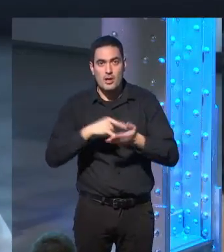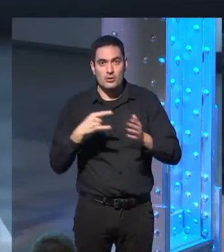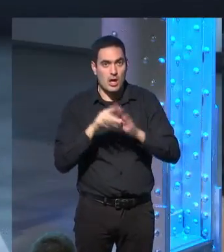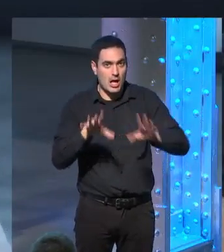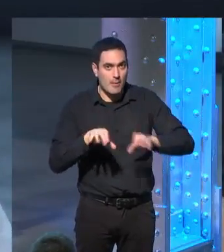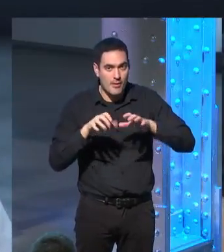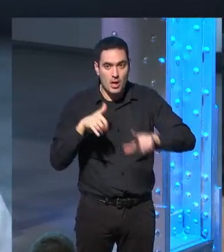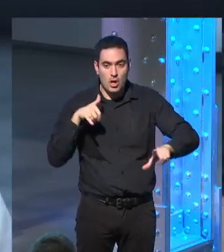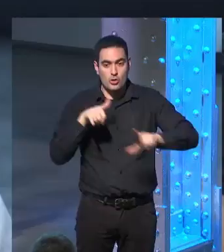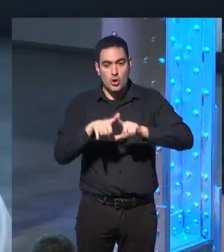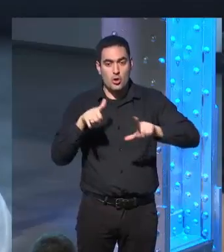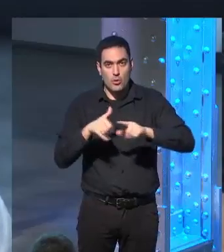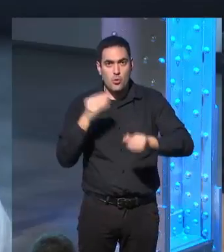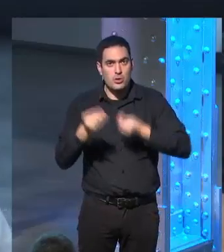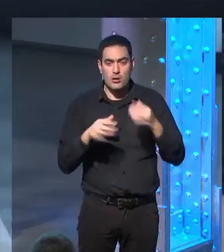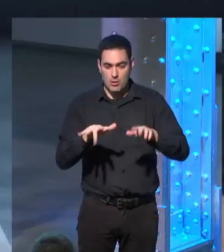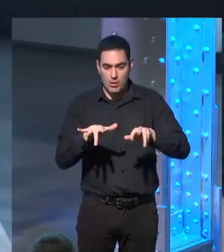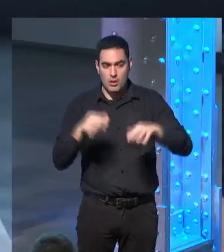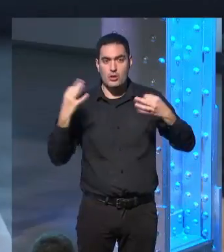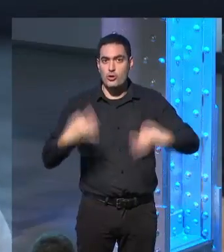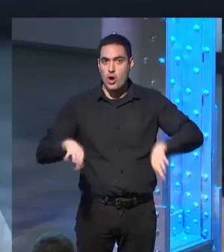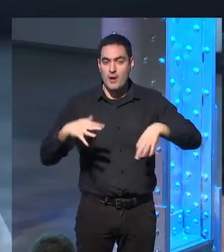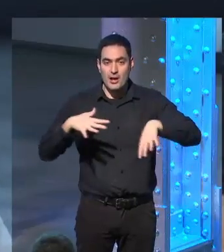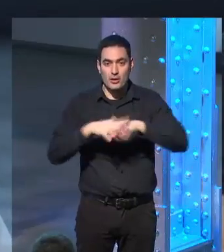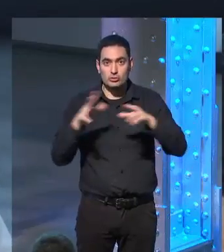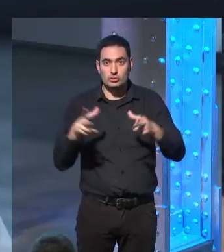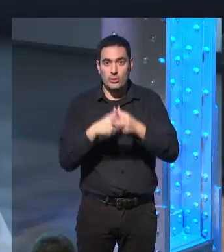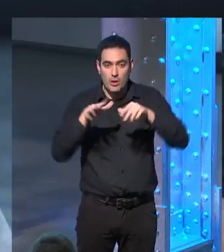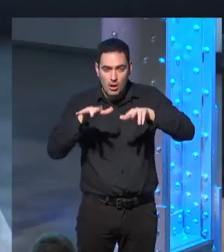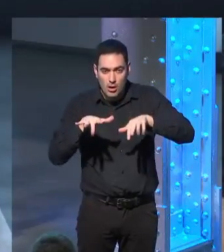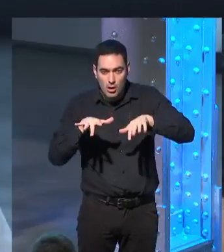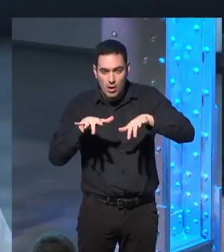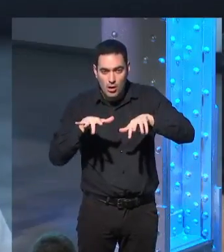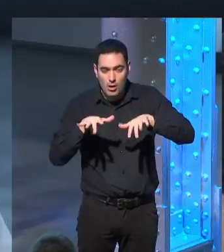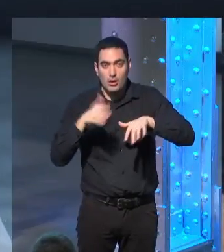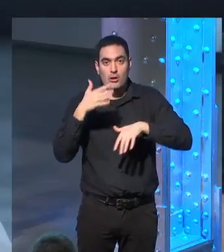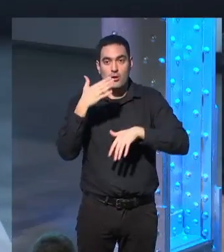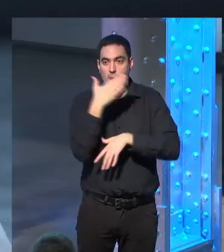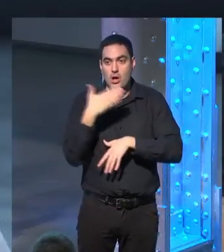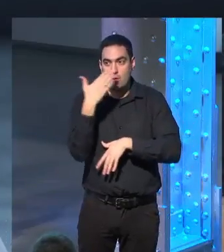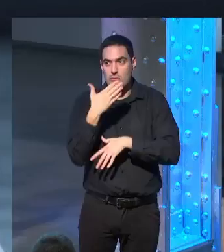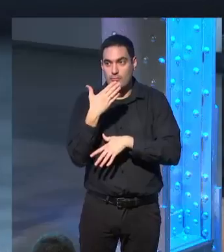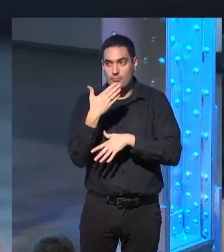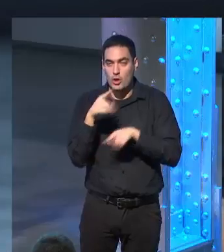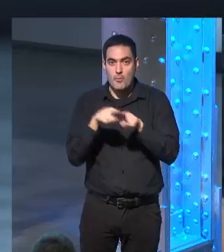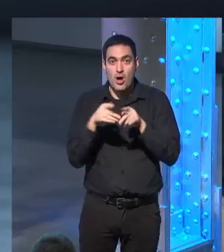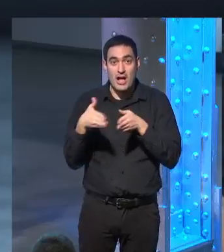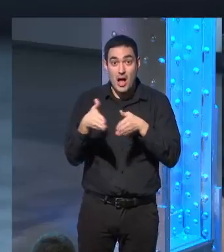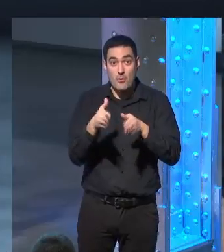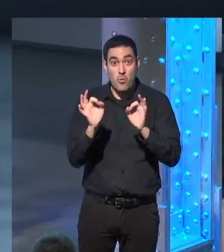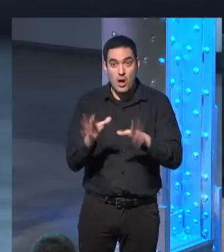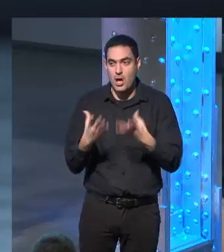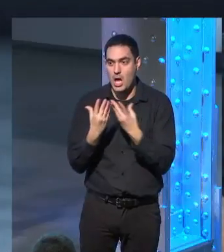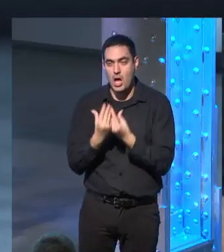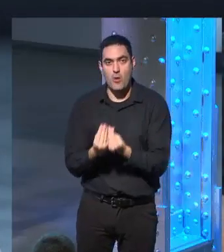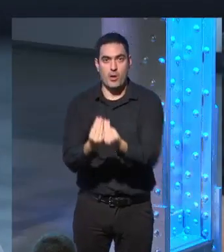utilizar YouTube de una manera totalmente normal, a utilizar redes sociales. Entonces, creo que la escuela tiene que acompañar en ese camino, obviamente,